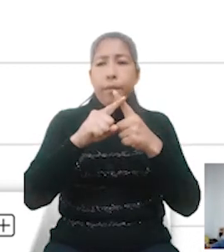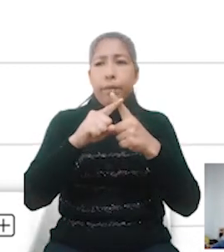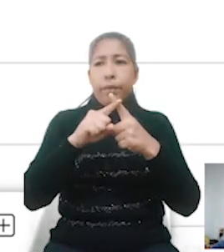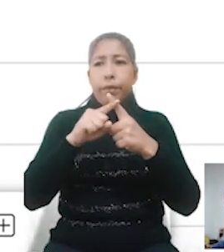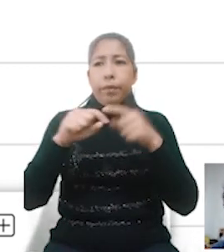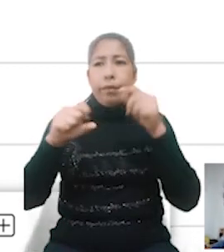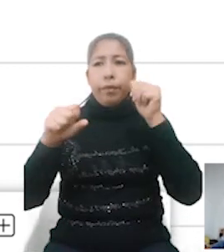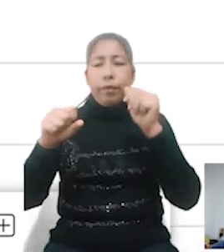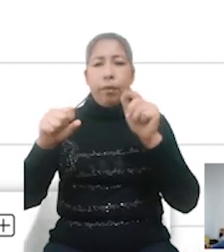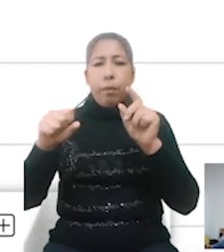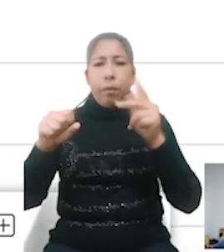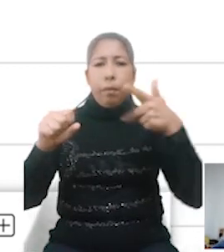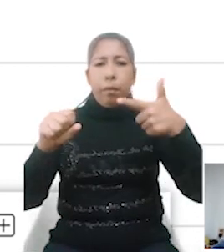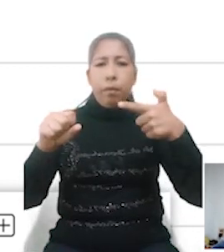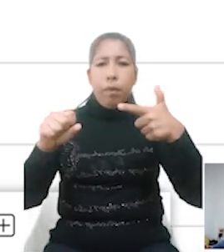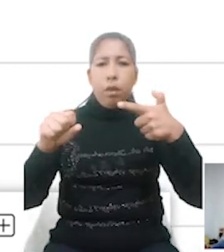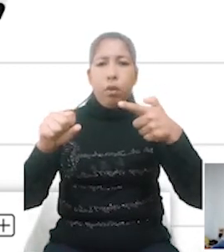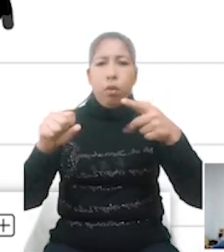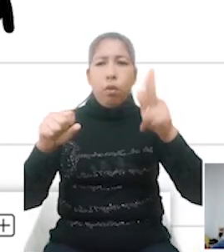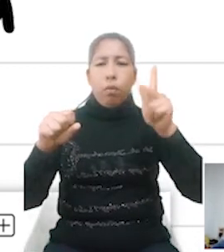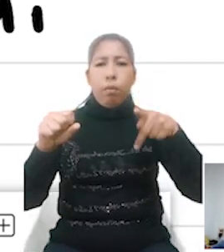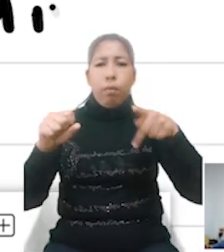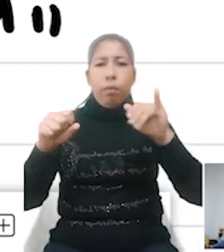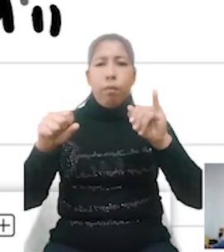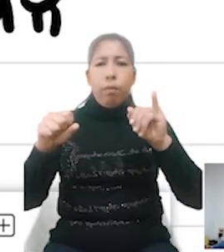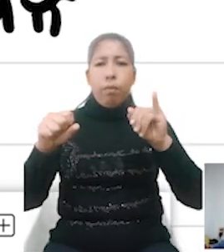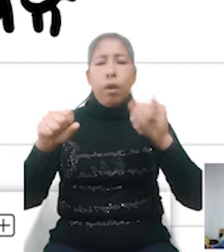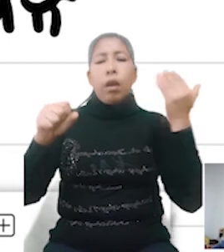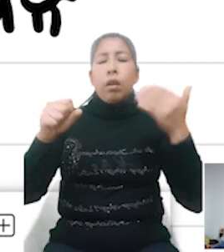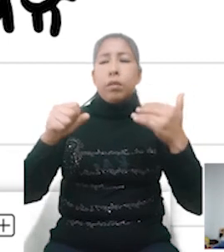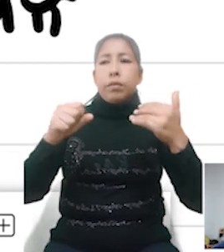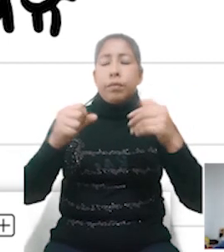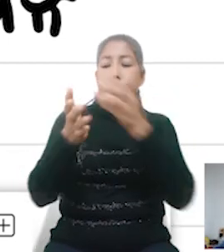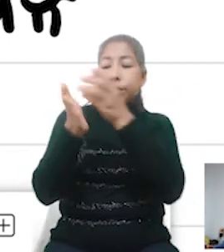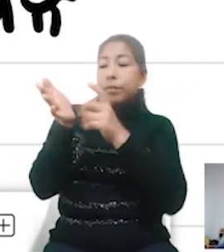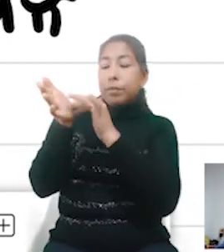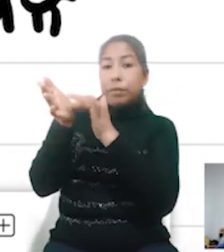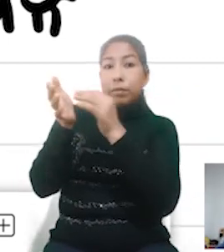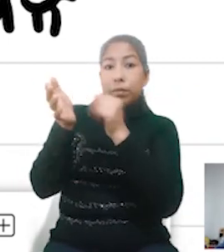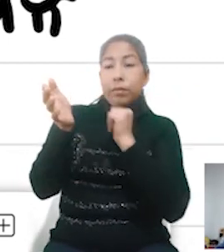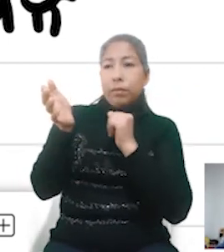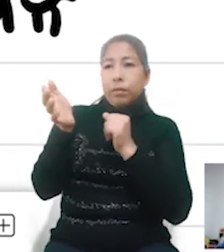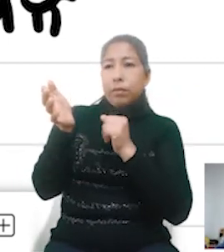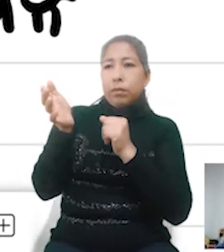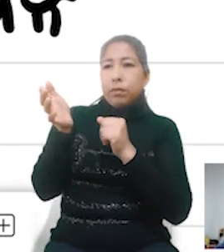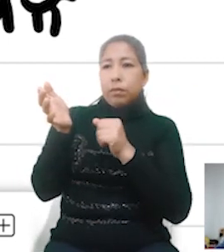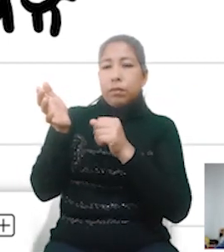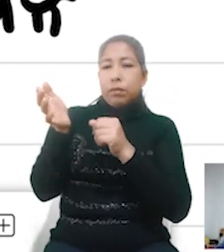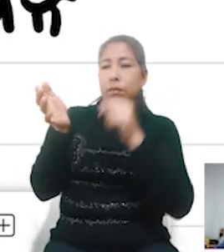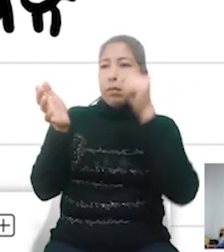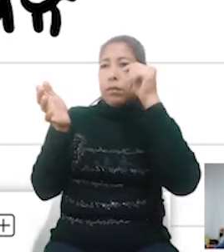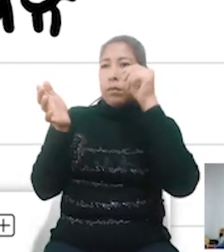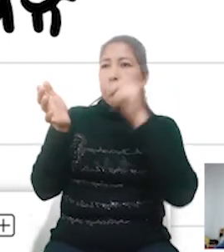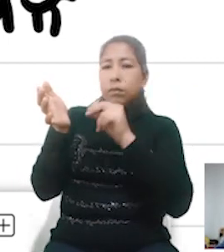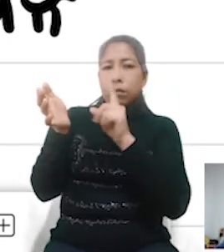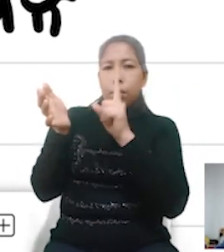por el ángulo central expresado en radianes, que es 21 pi. Este valor multiplicamos en nuestra